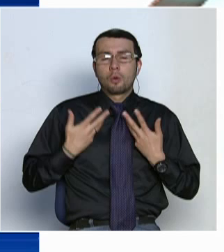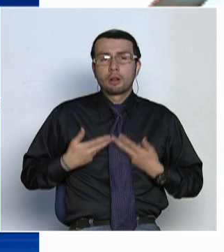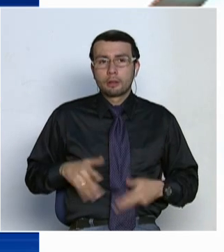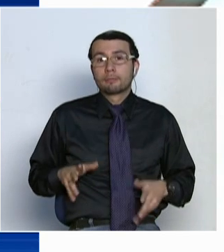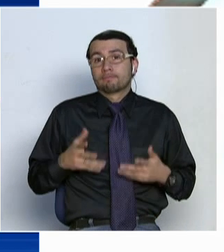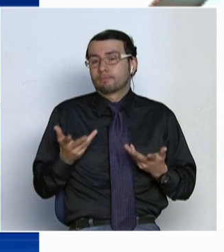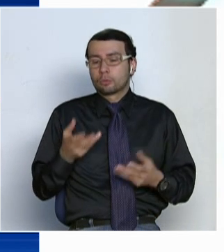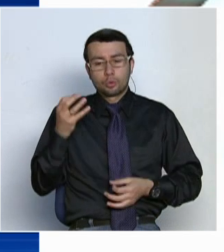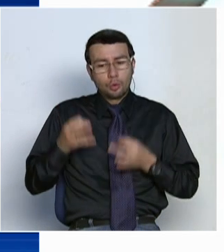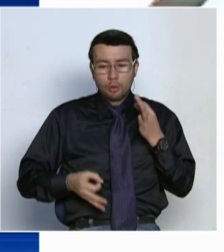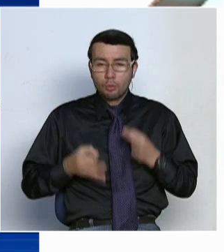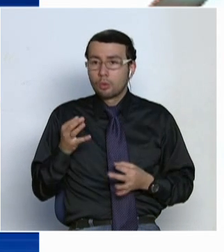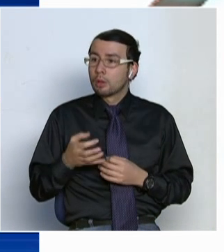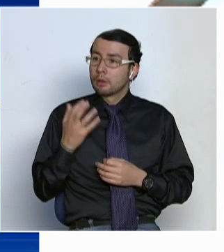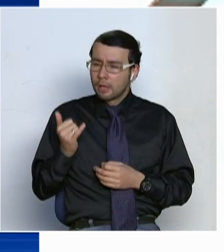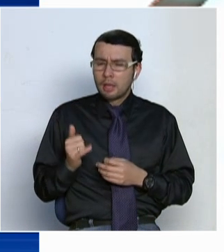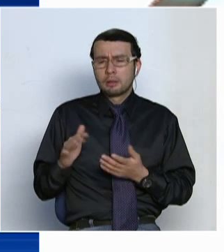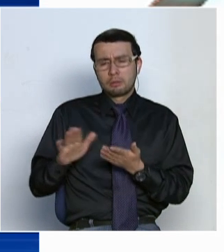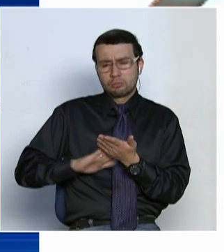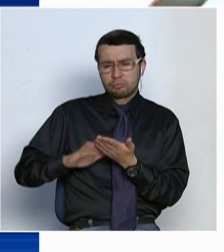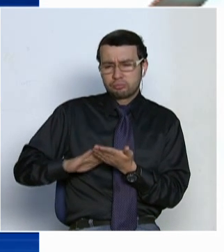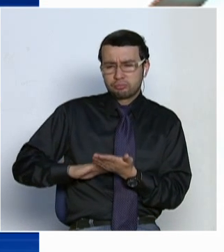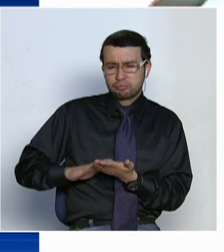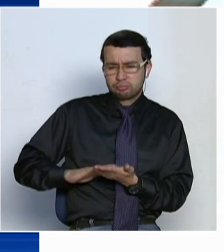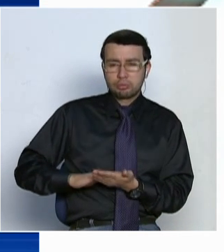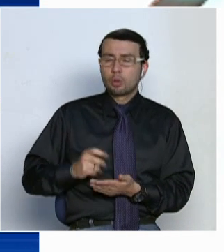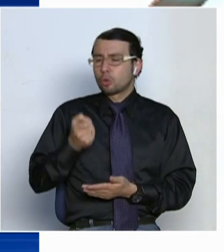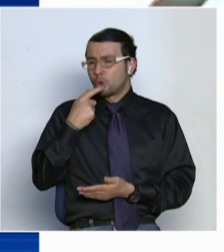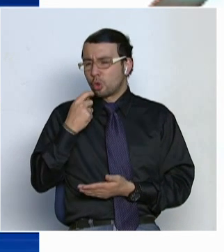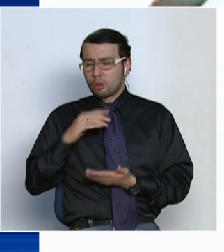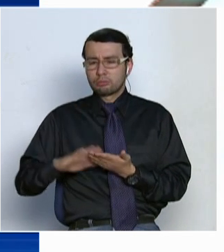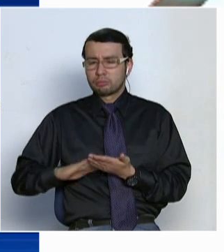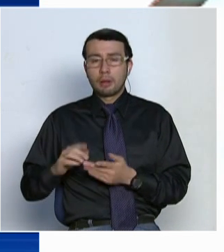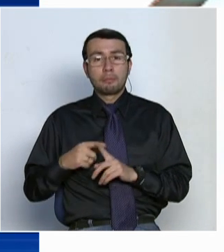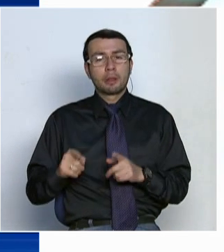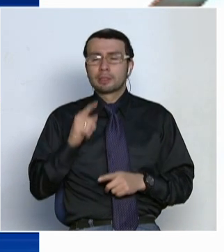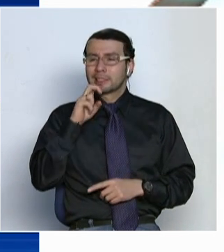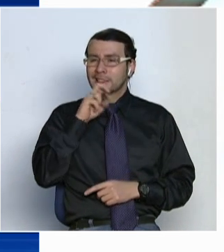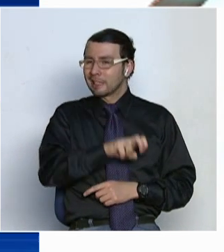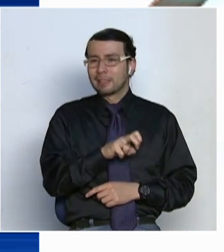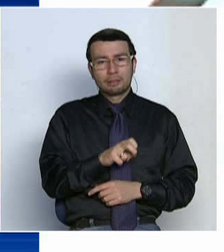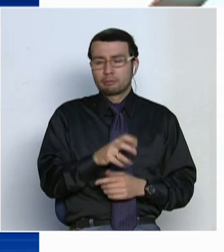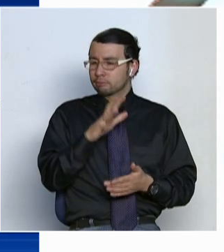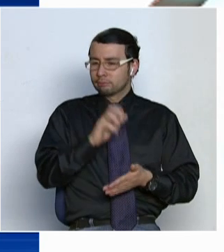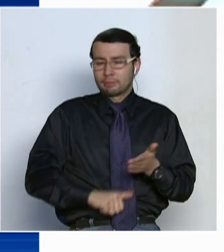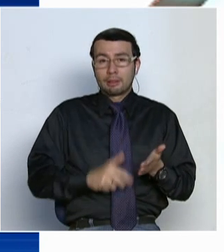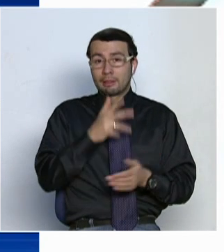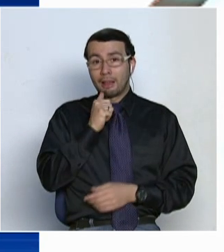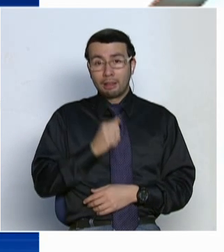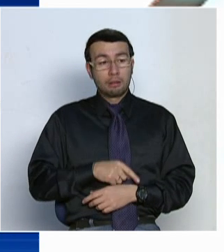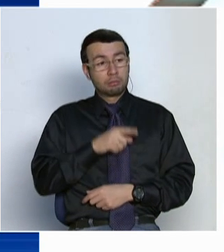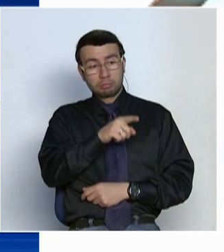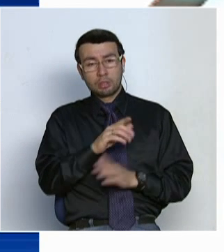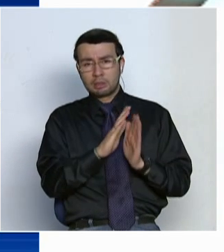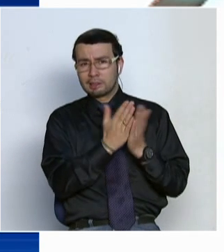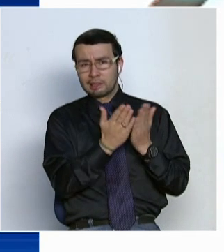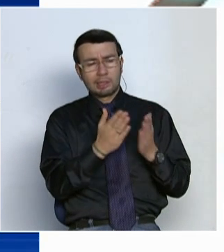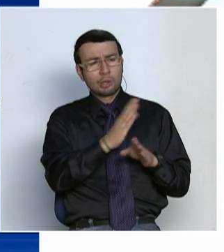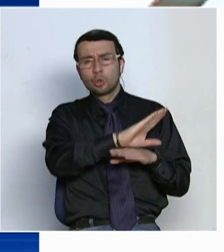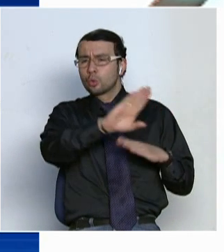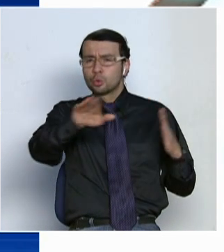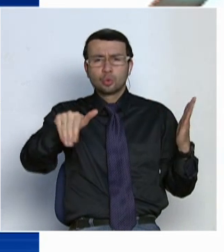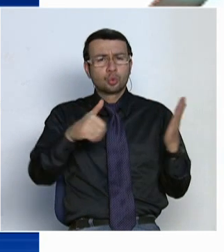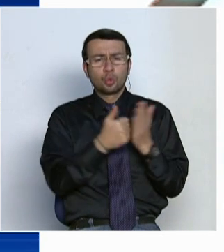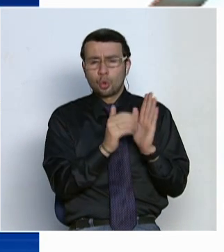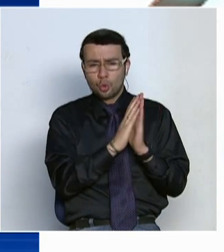el dolor con una cantidad de analgésicos y no le quiten la carne. Cuando en todos los libros, todos, no son 2 o 3, no,